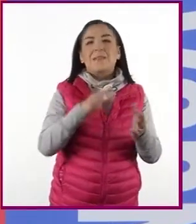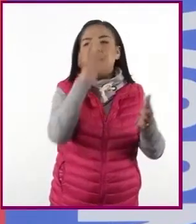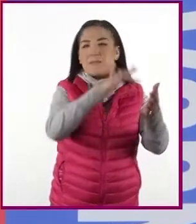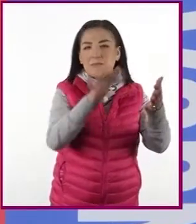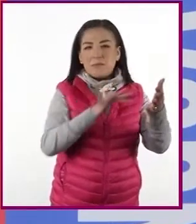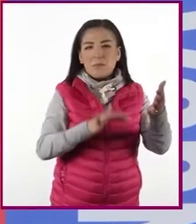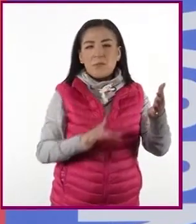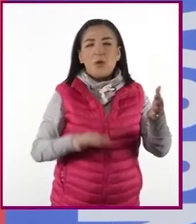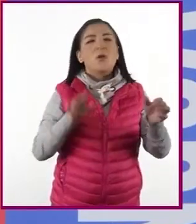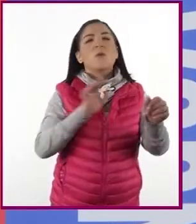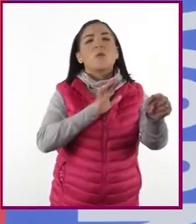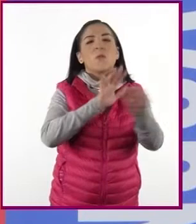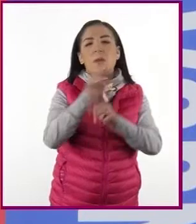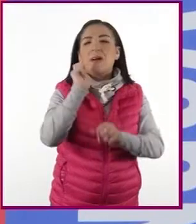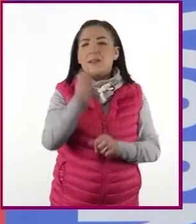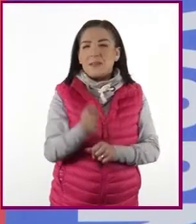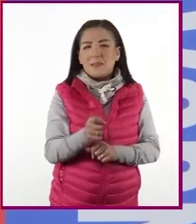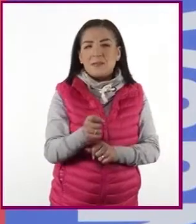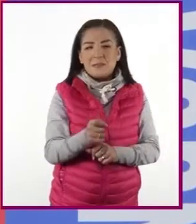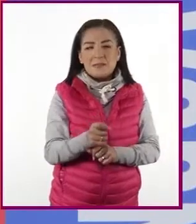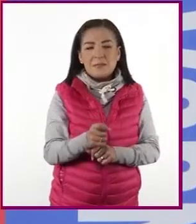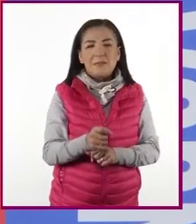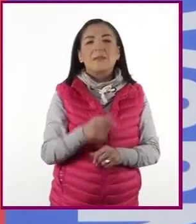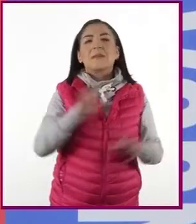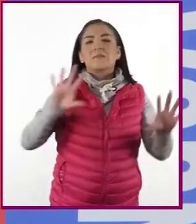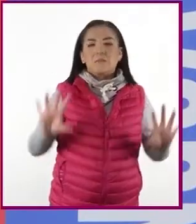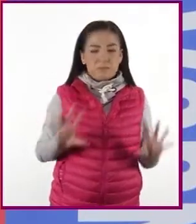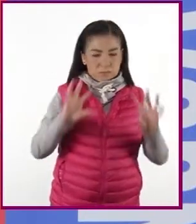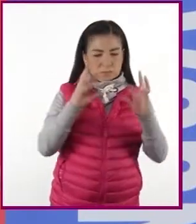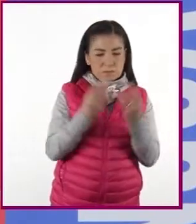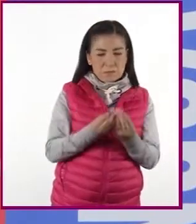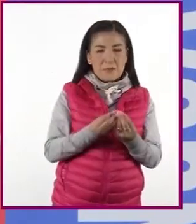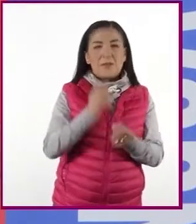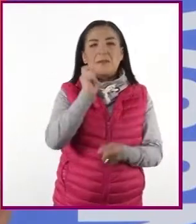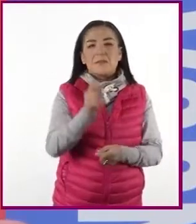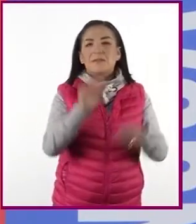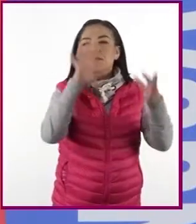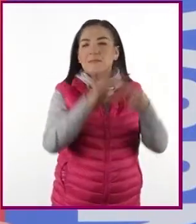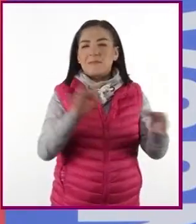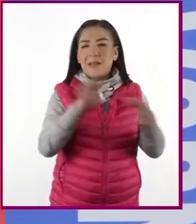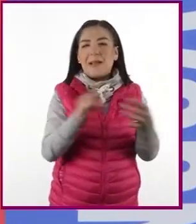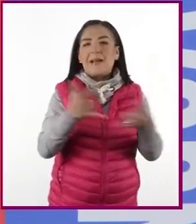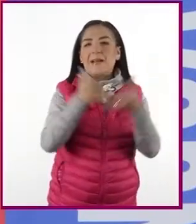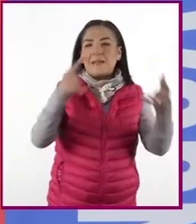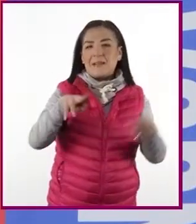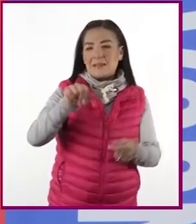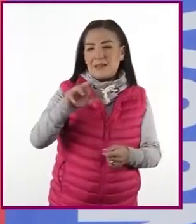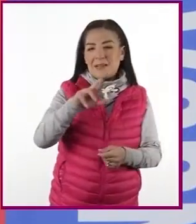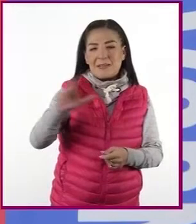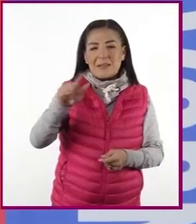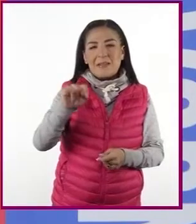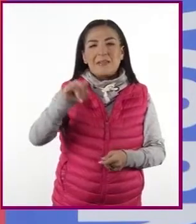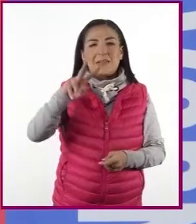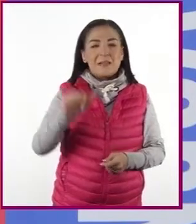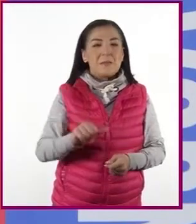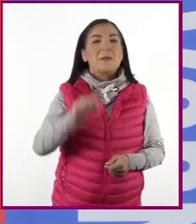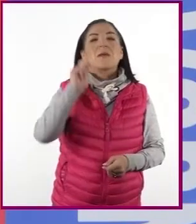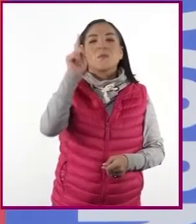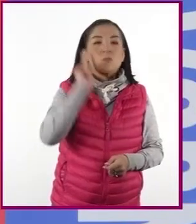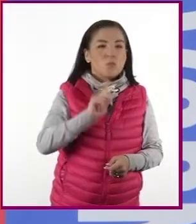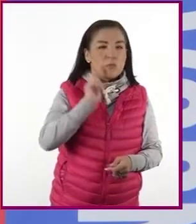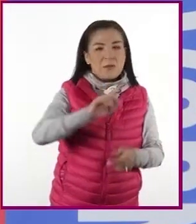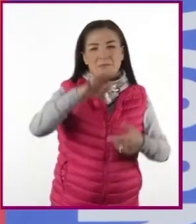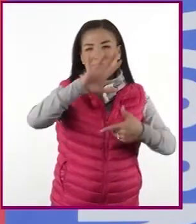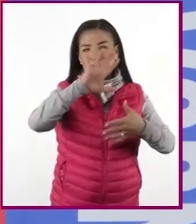exclusivamente la integración de textos narrativos de mujeres escritoras latinoamericanas.